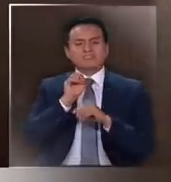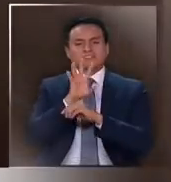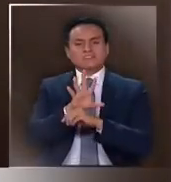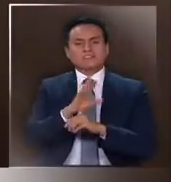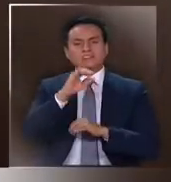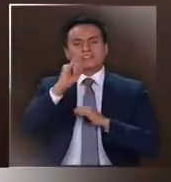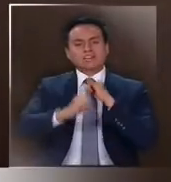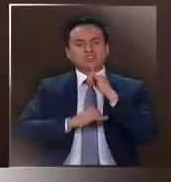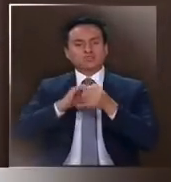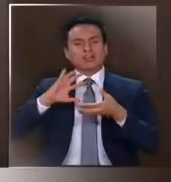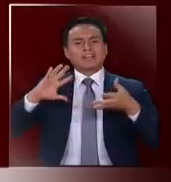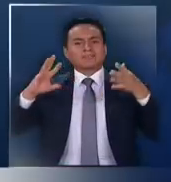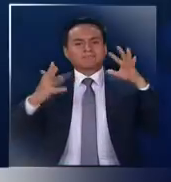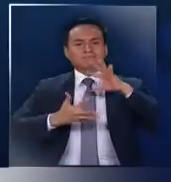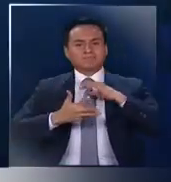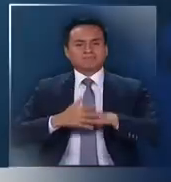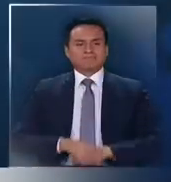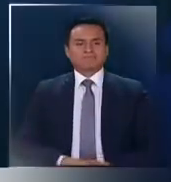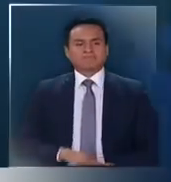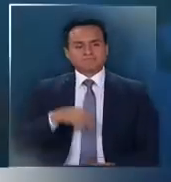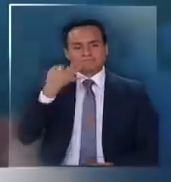internacional.